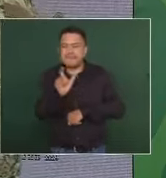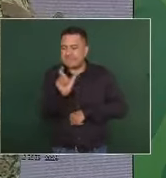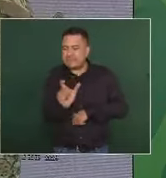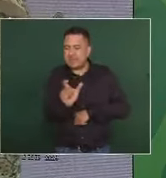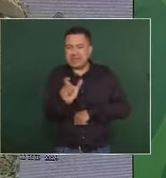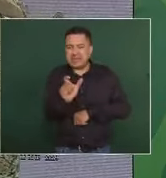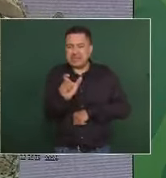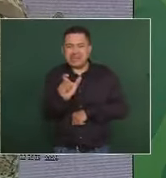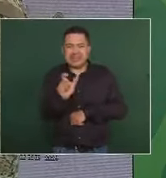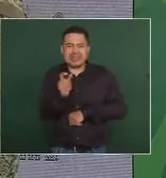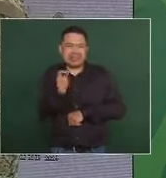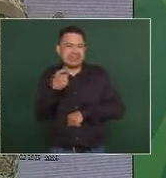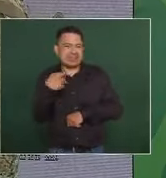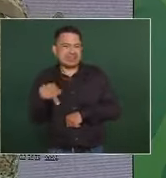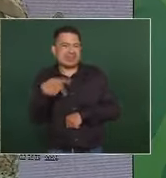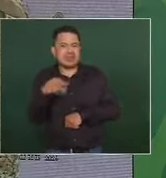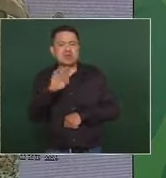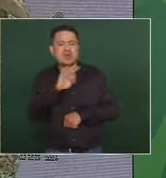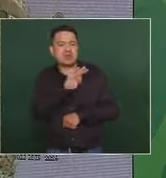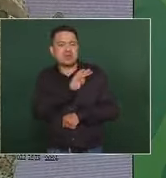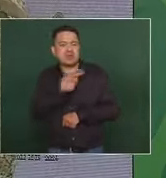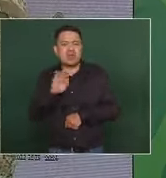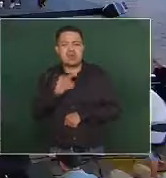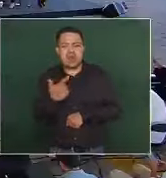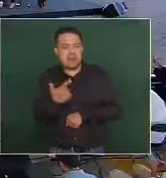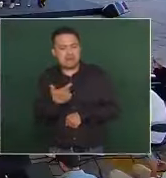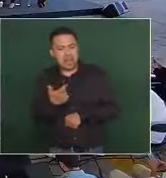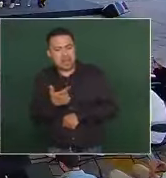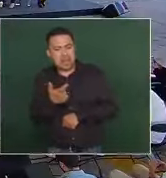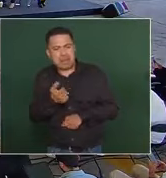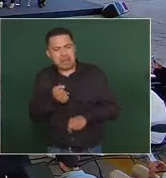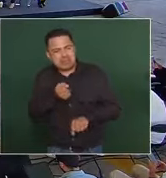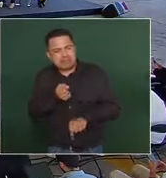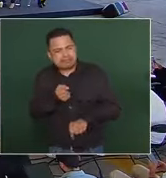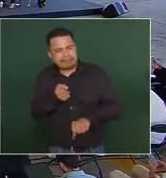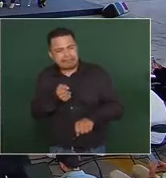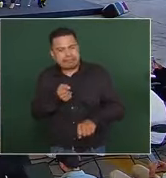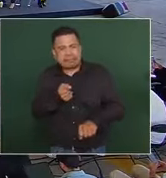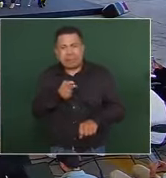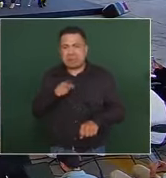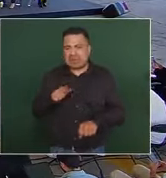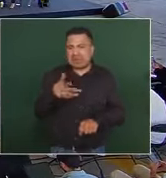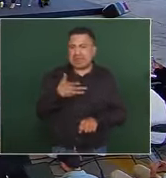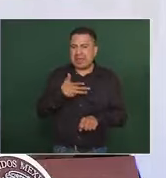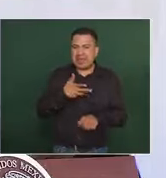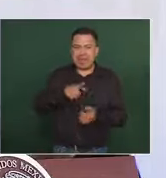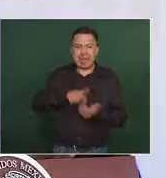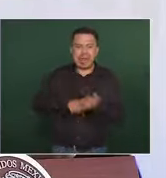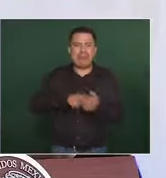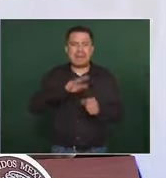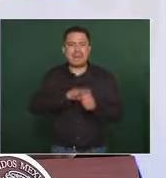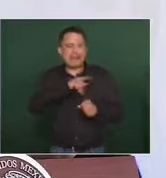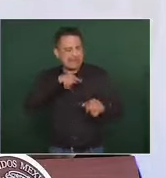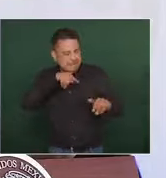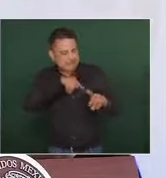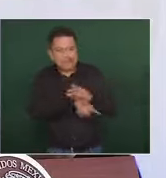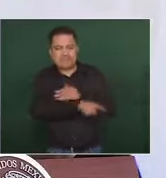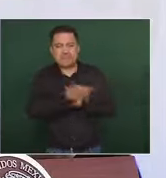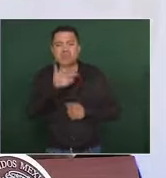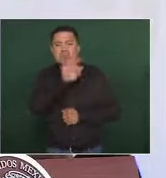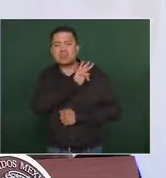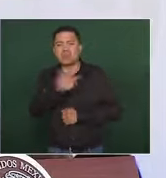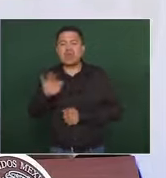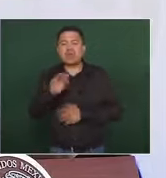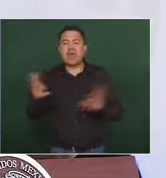las cadencias en las que puede estar disparando un arma, ¿verdad? Por la penetración que pueden